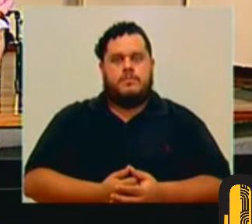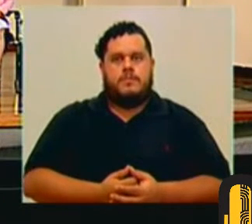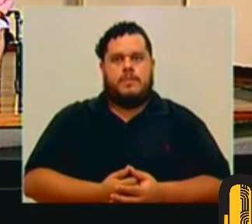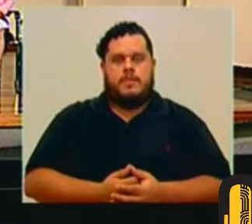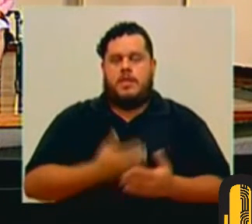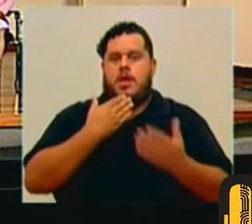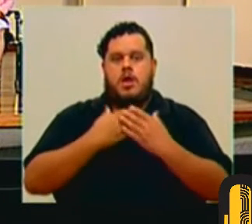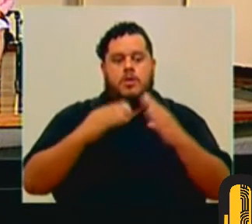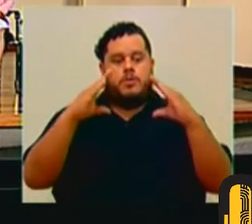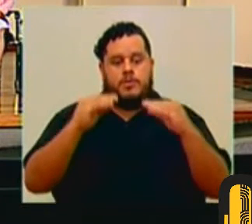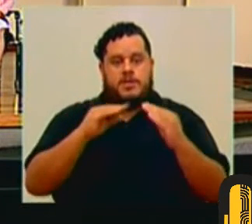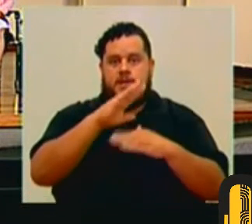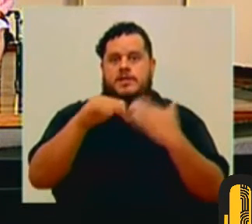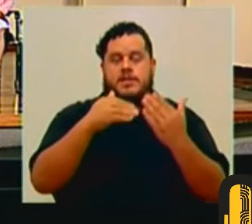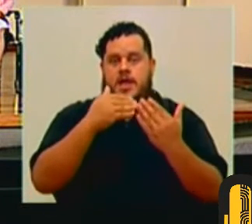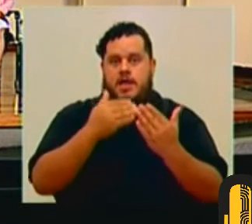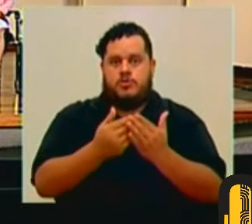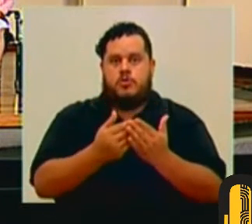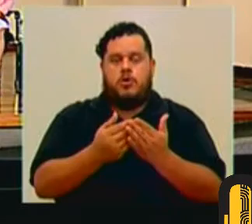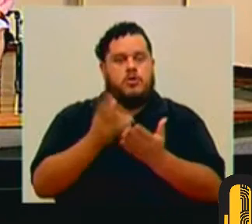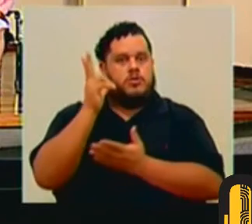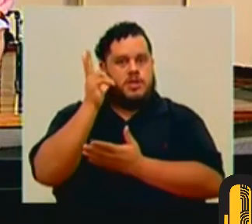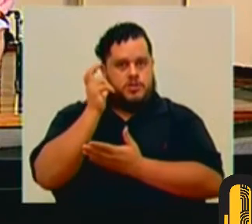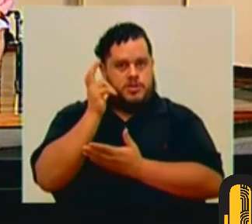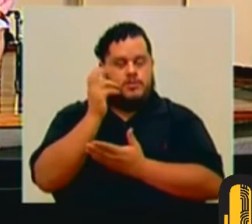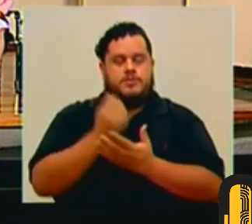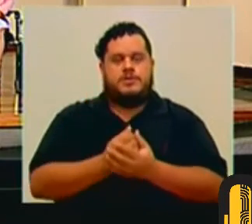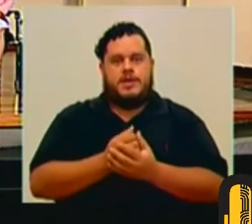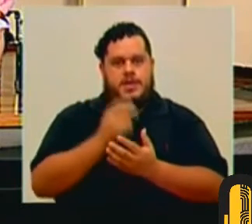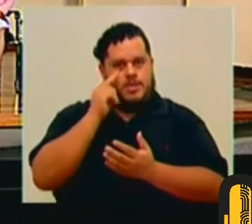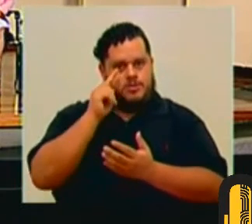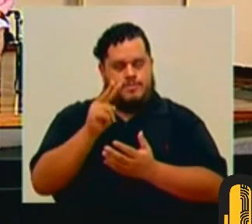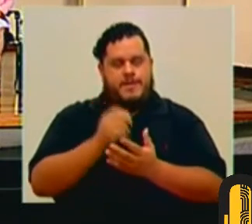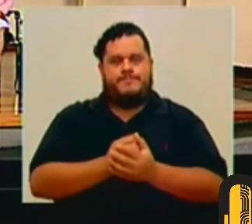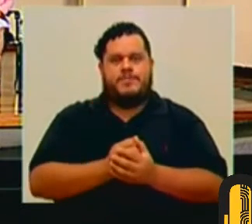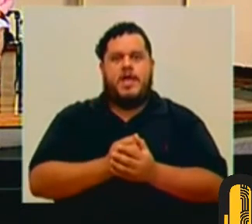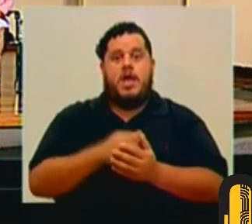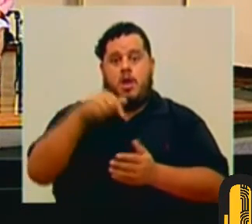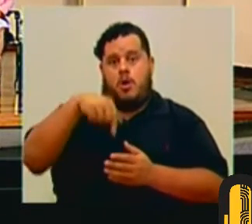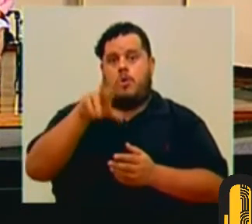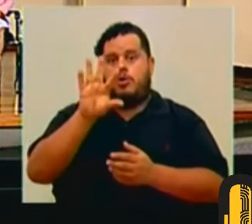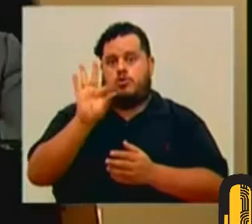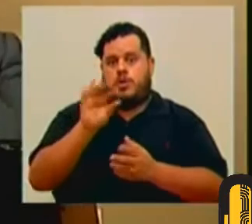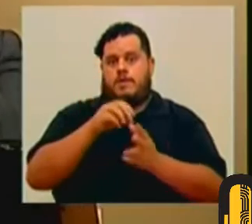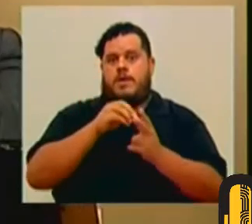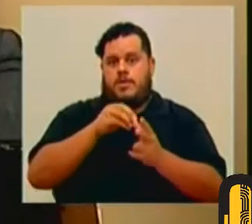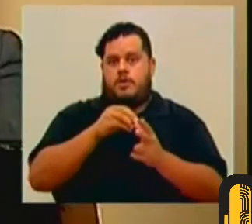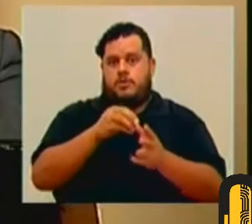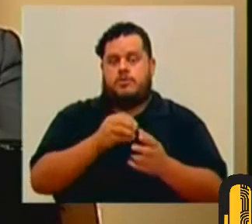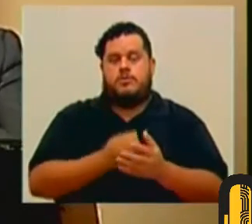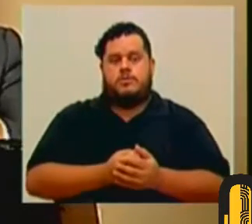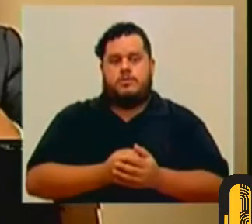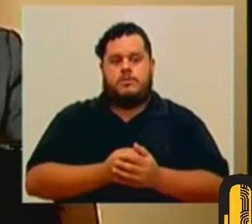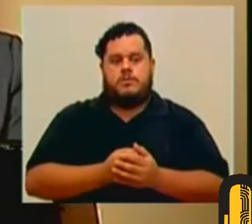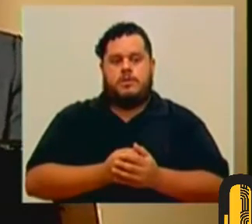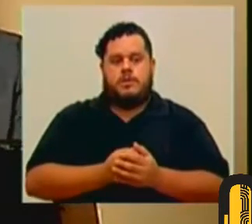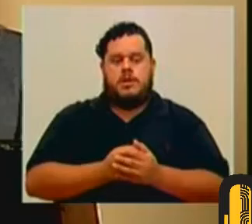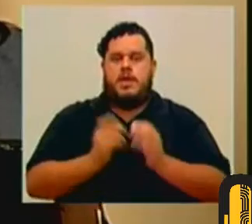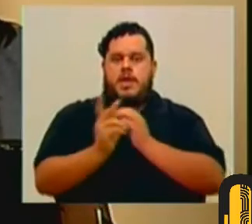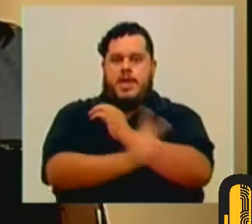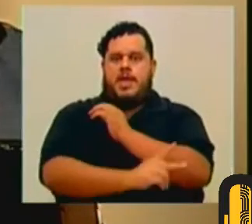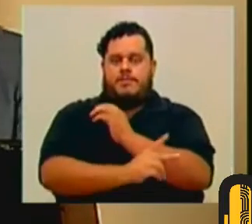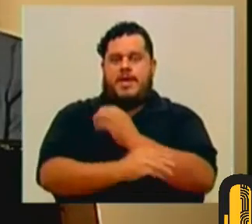Muy buenas tardes a todos y a todos los que nos escuchan. Al ser 9 de octubre, el país registra